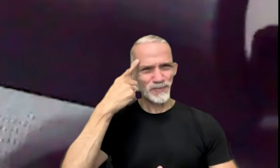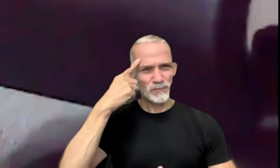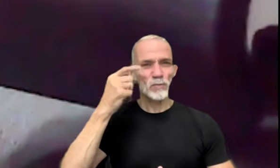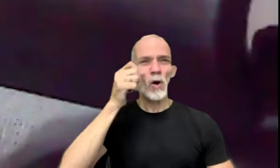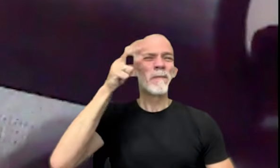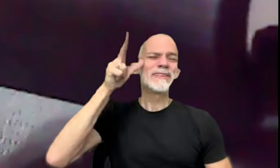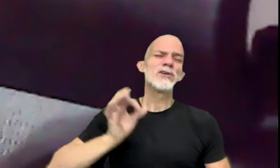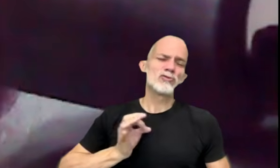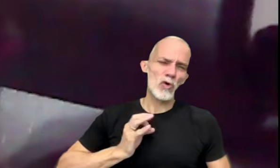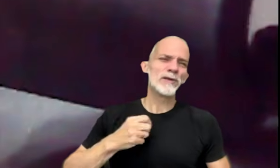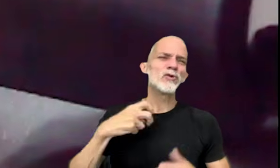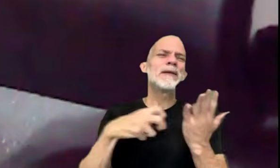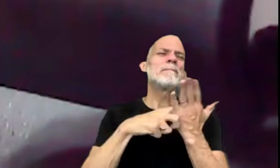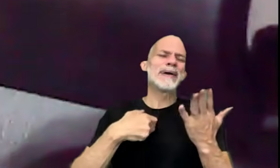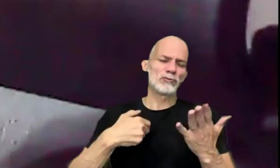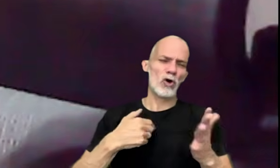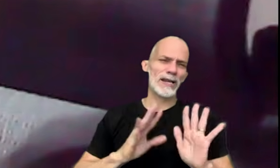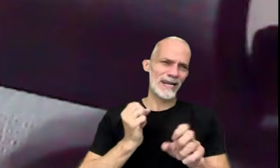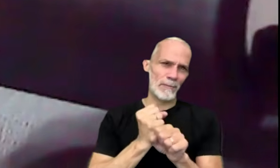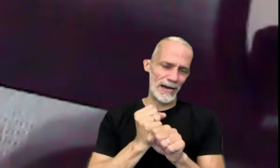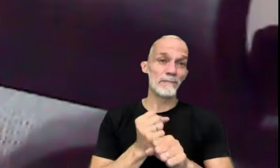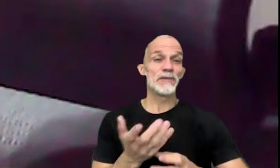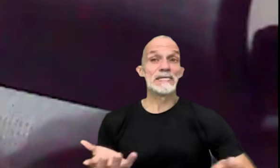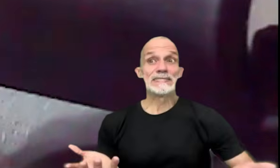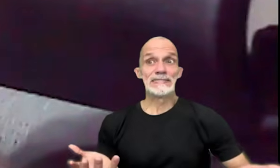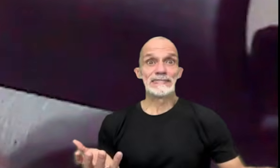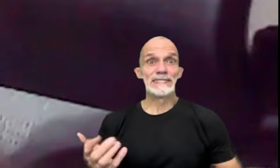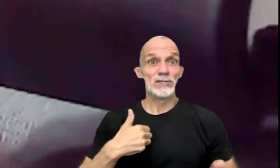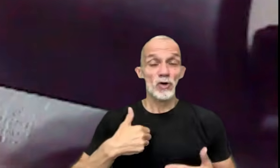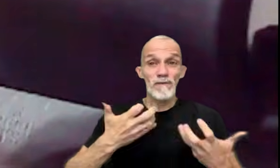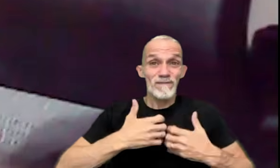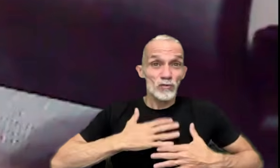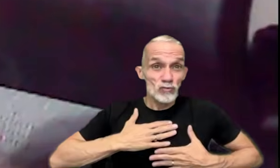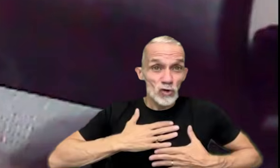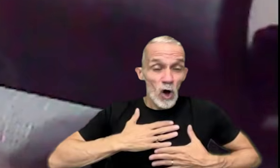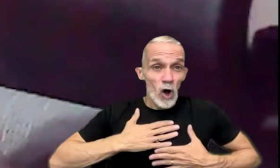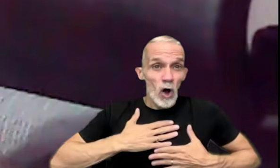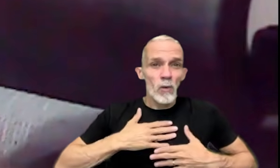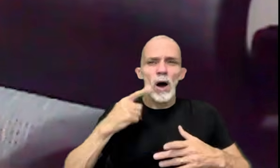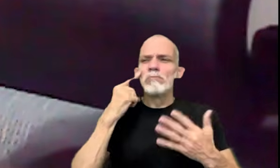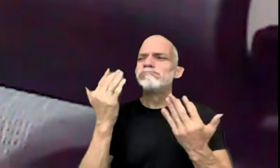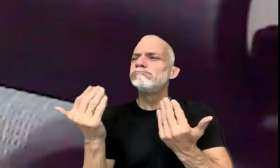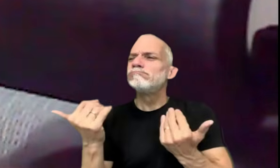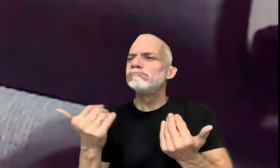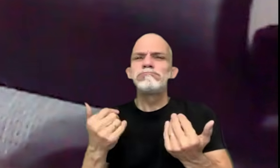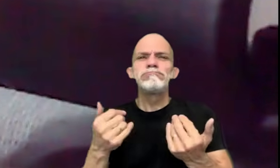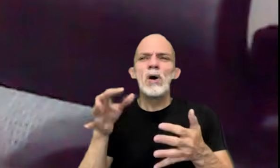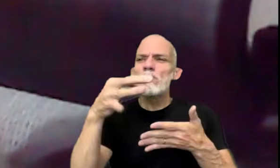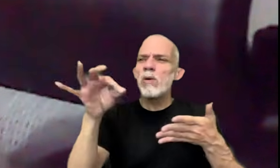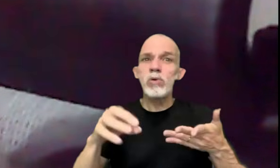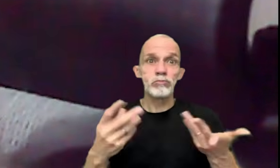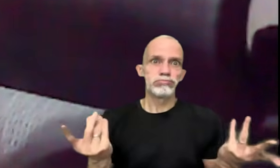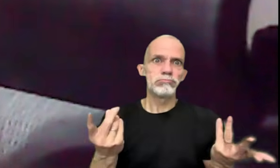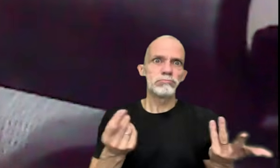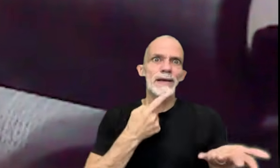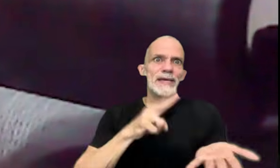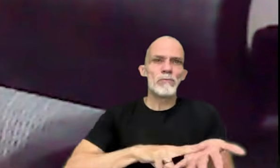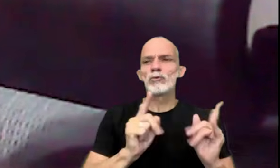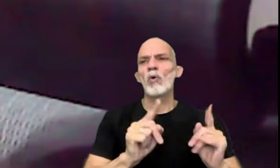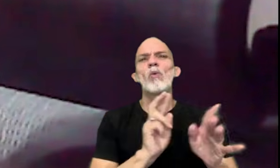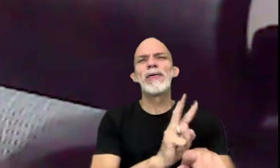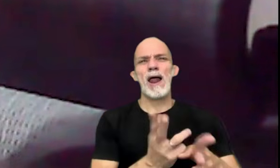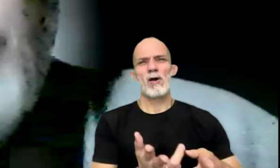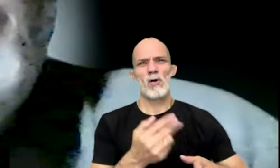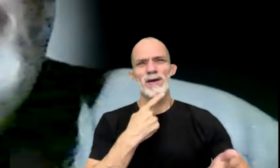yo fui 28 años inspectora. La verdad que mi función como fiscalizadora, como inspectora, es preservar la renta